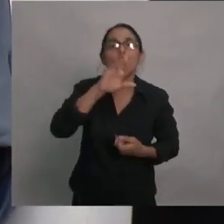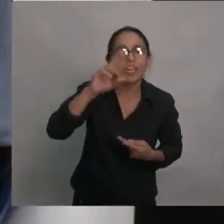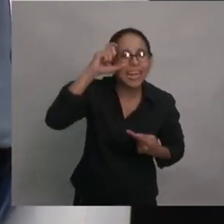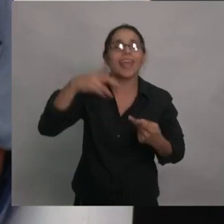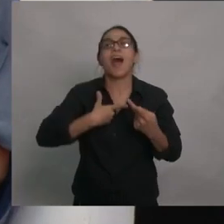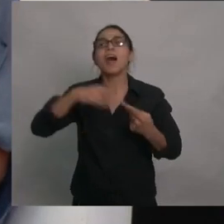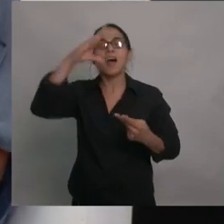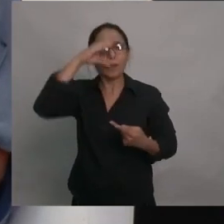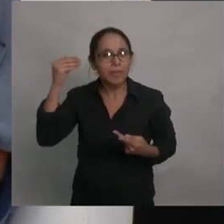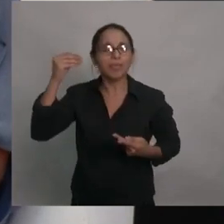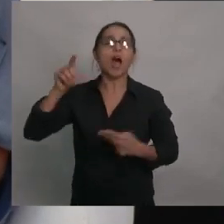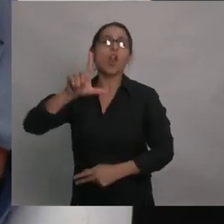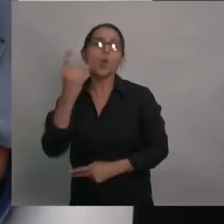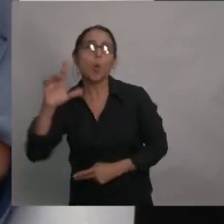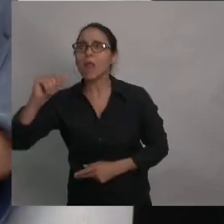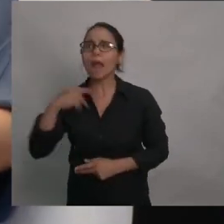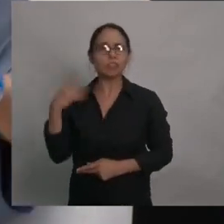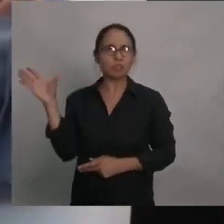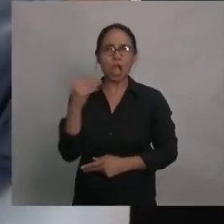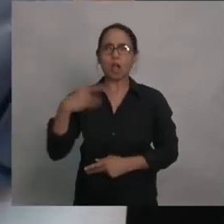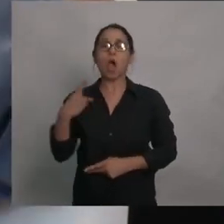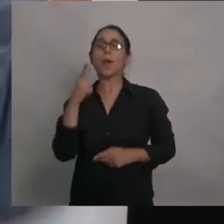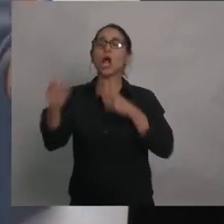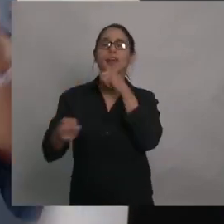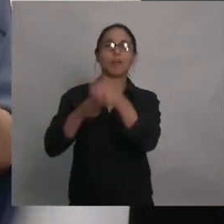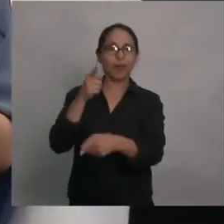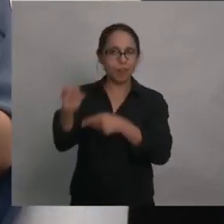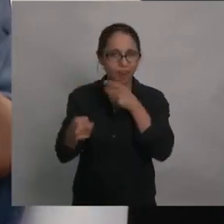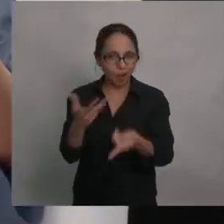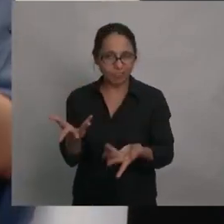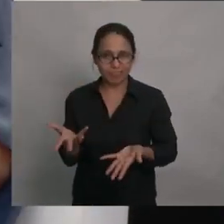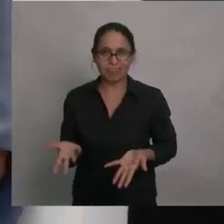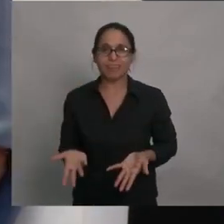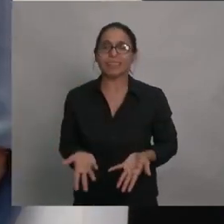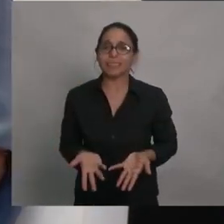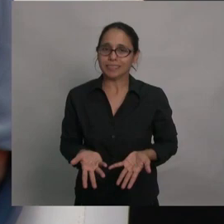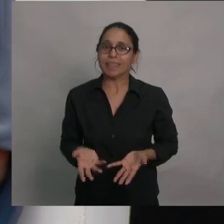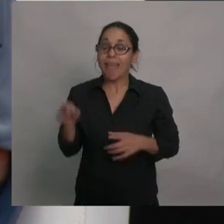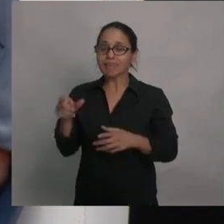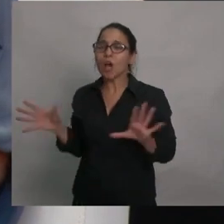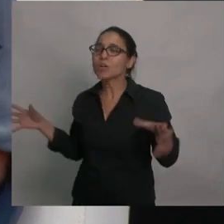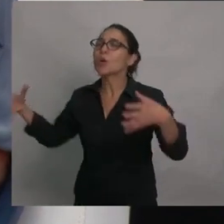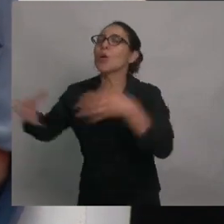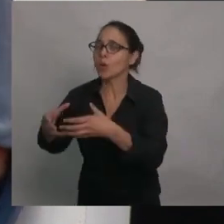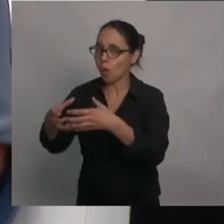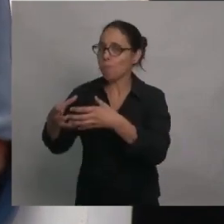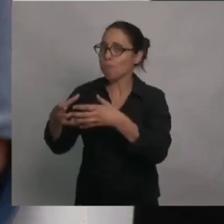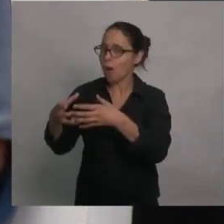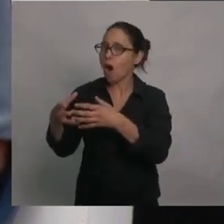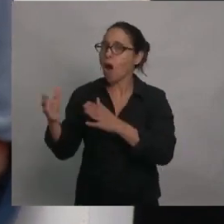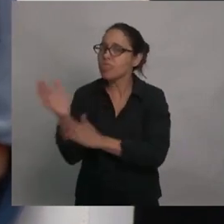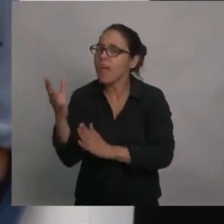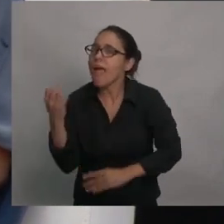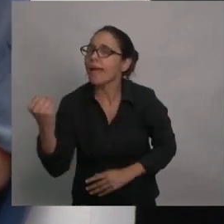o Lula. Esta reacción conservadora solo va a ofrecer más